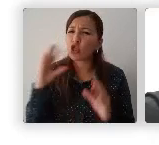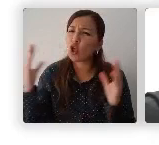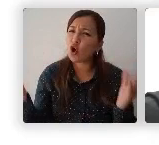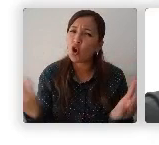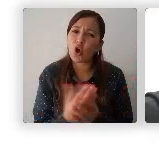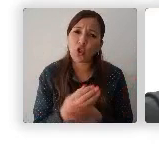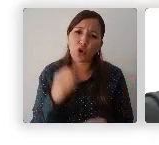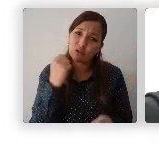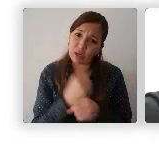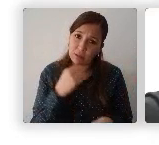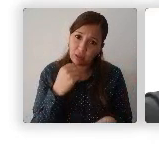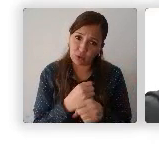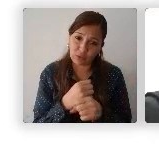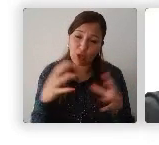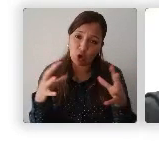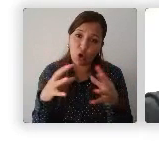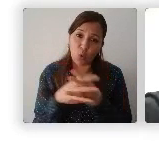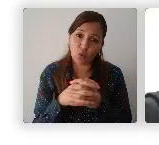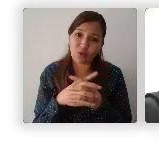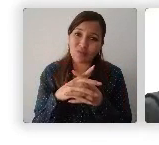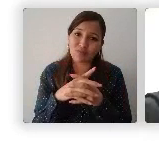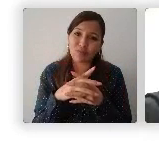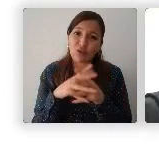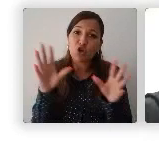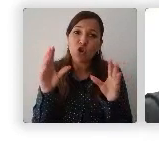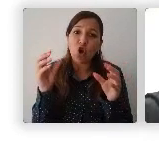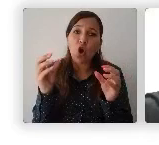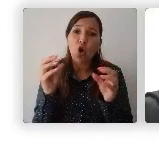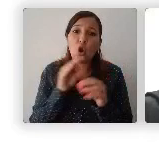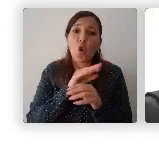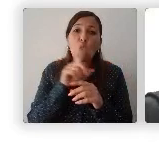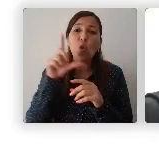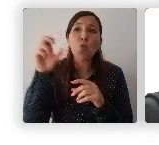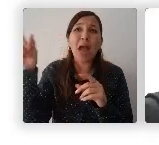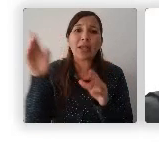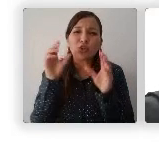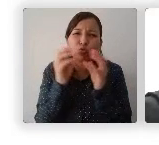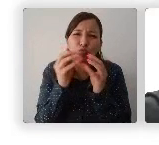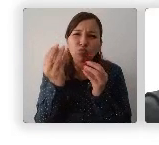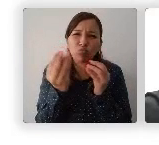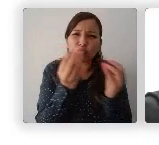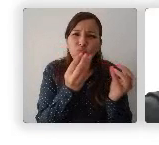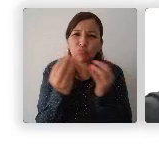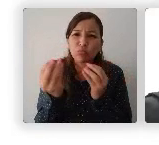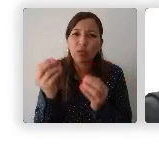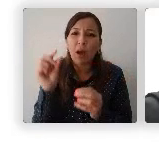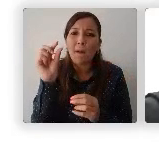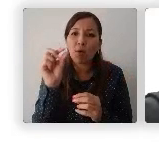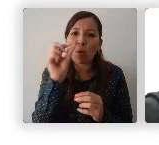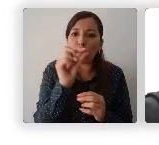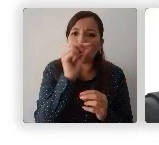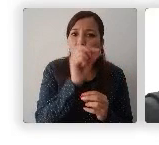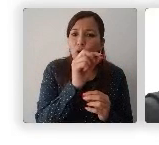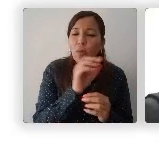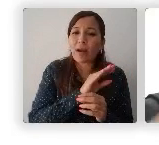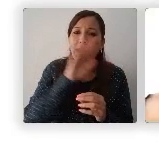pues como ustedes han visto, no son grandes destinos, son destinos pequeños, ¿no? En los cuales vienen siendo gestionados por emprendedores